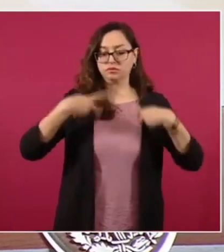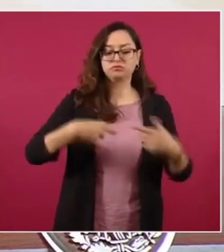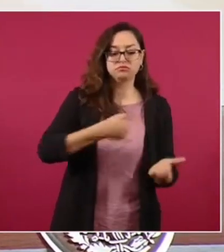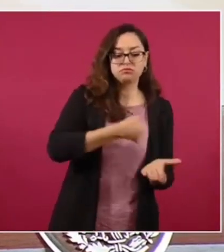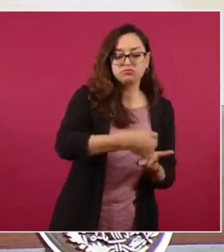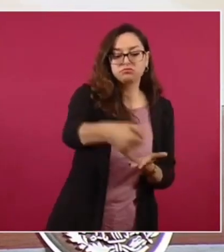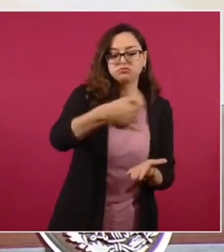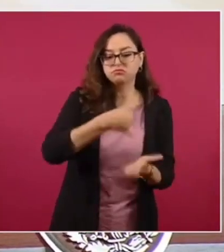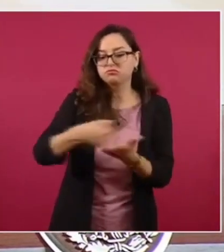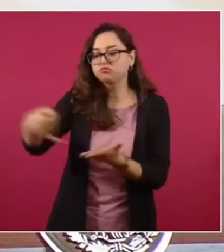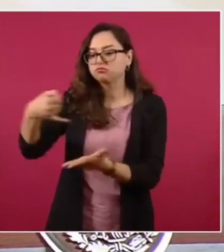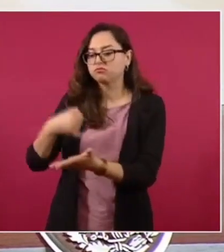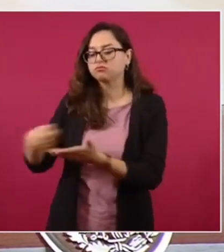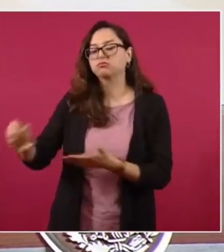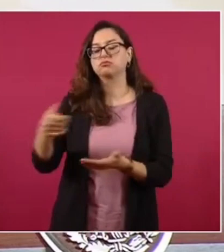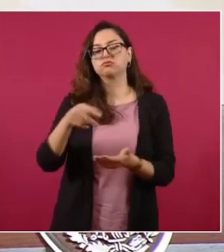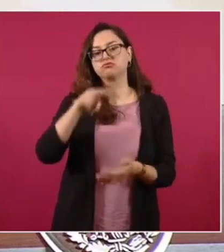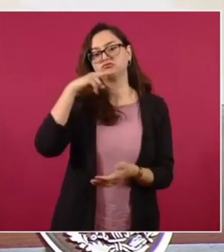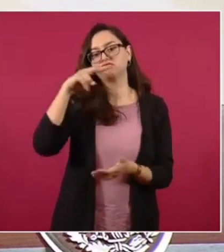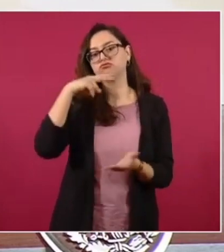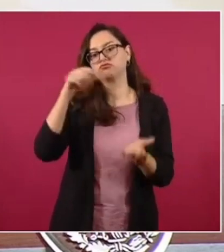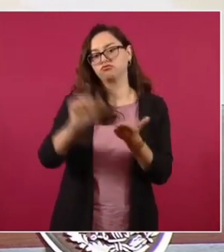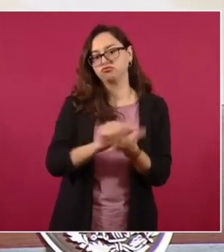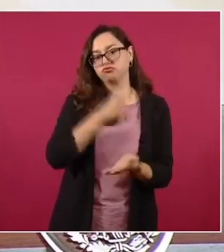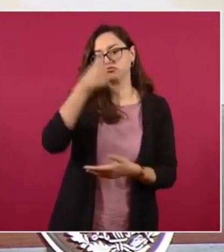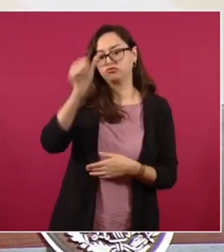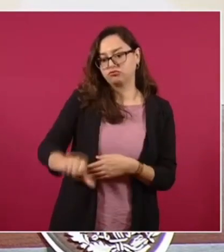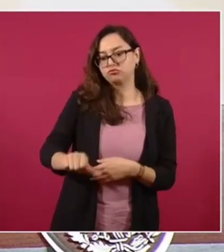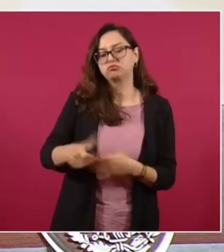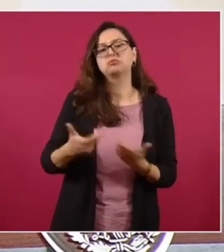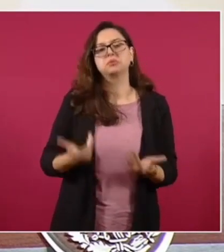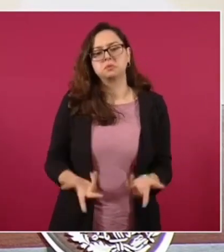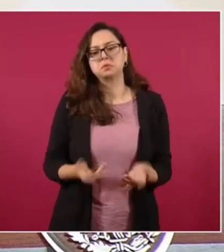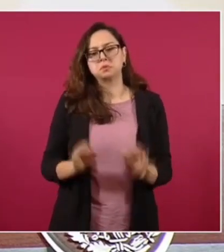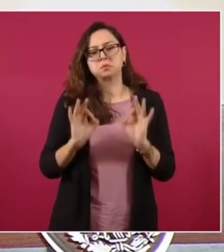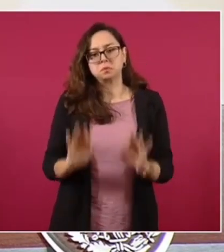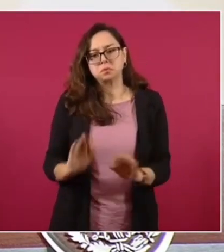de bien, gente trabajadora,